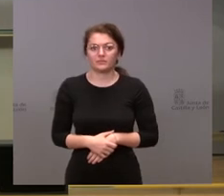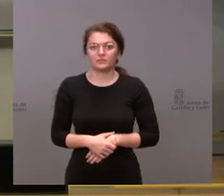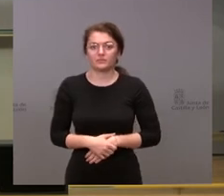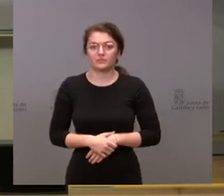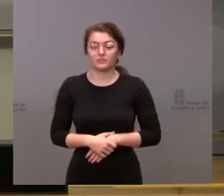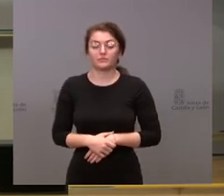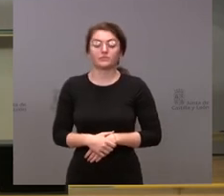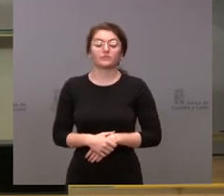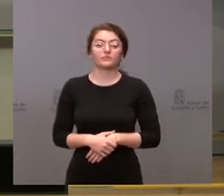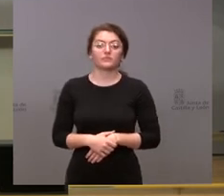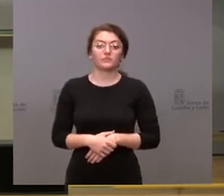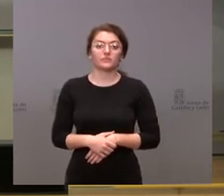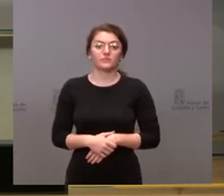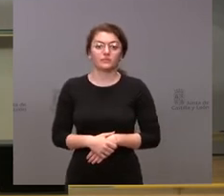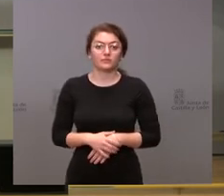sí